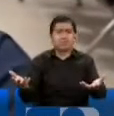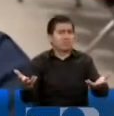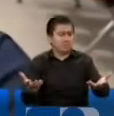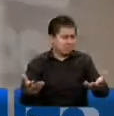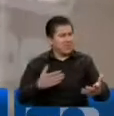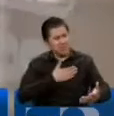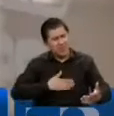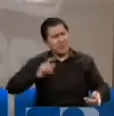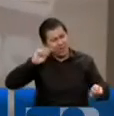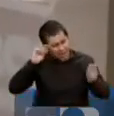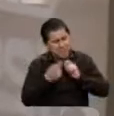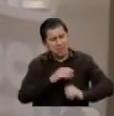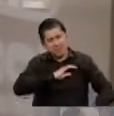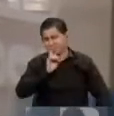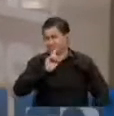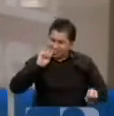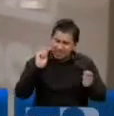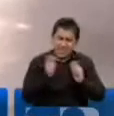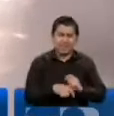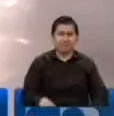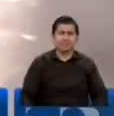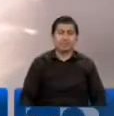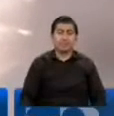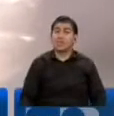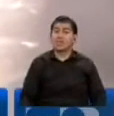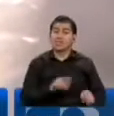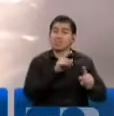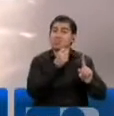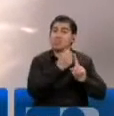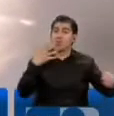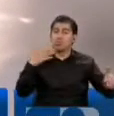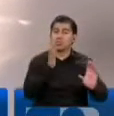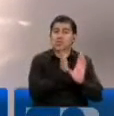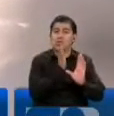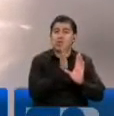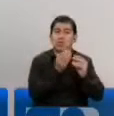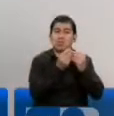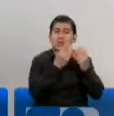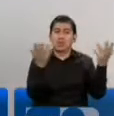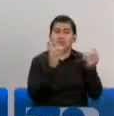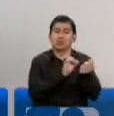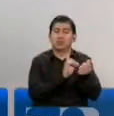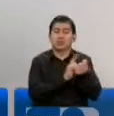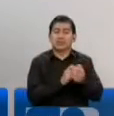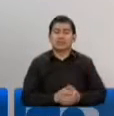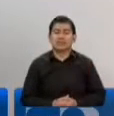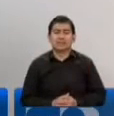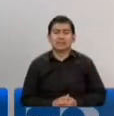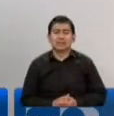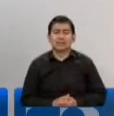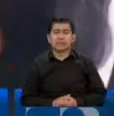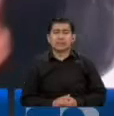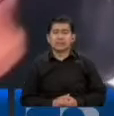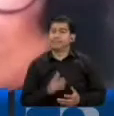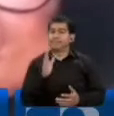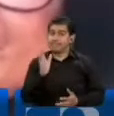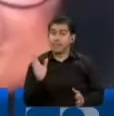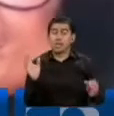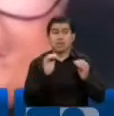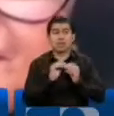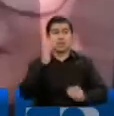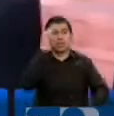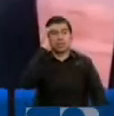servido luchar aquí. Además del impacto psicológico que se vive actualmente en los hospitales, los funcionarios de salud se enfrentan al miedo